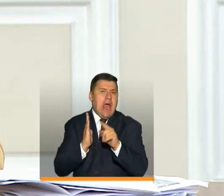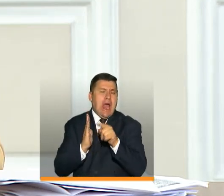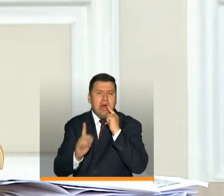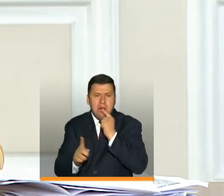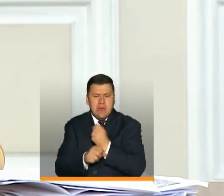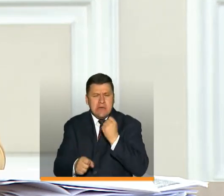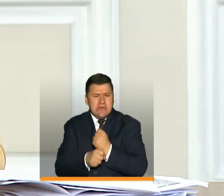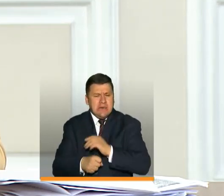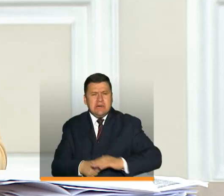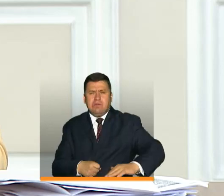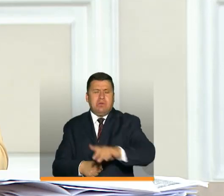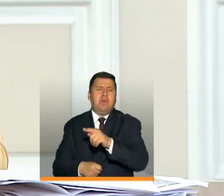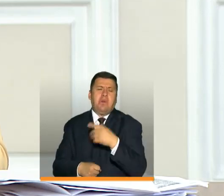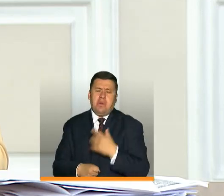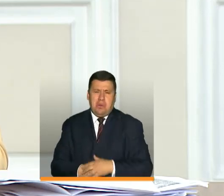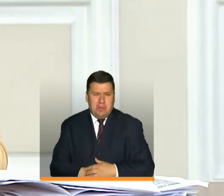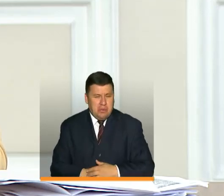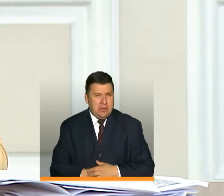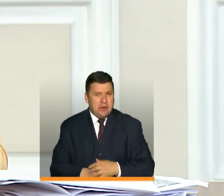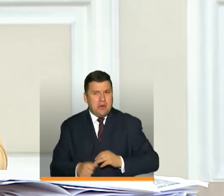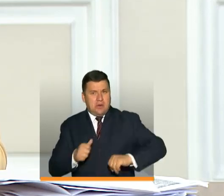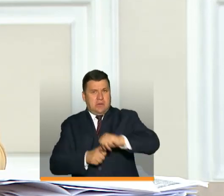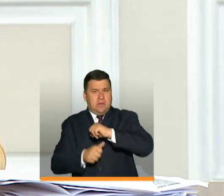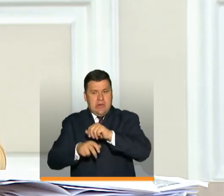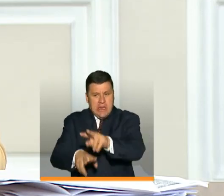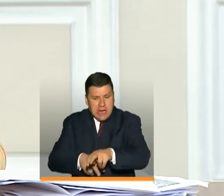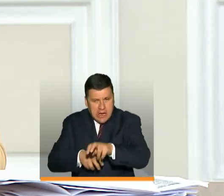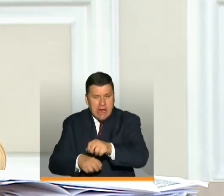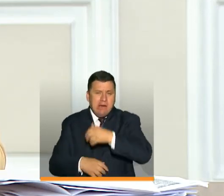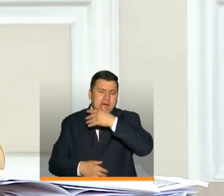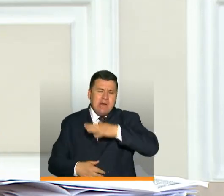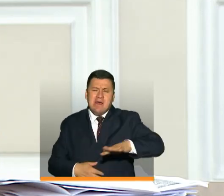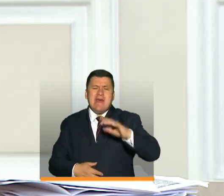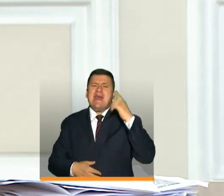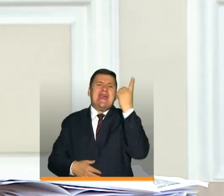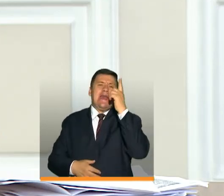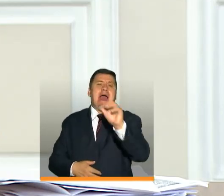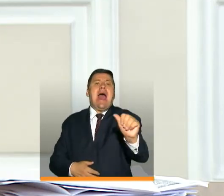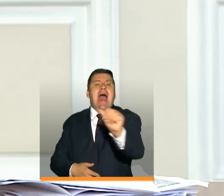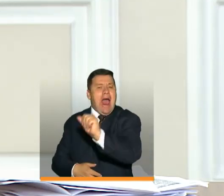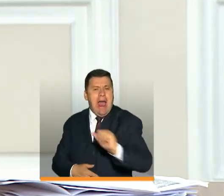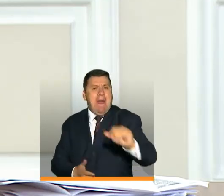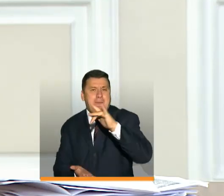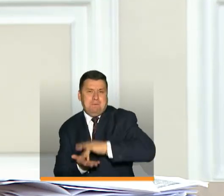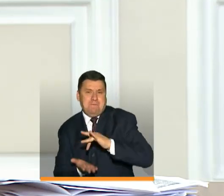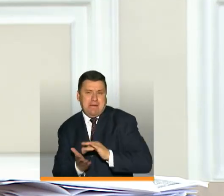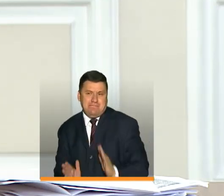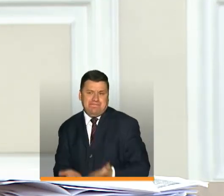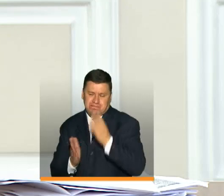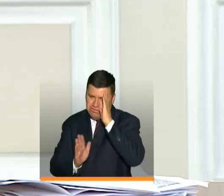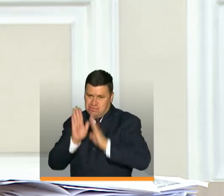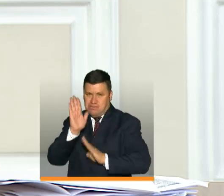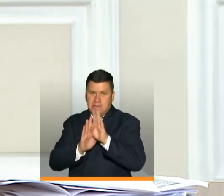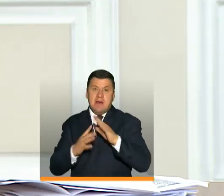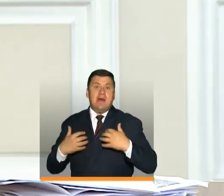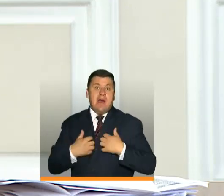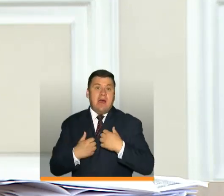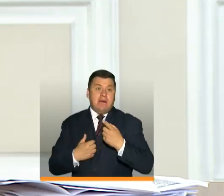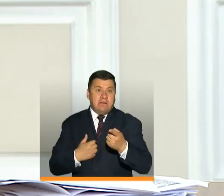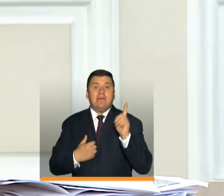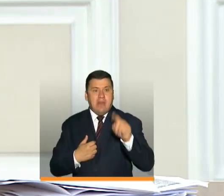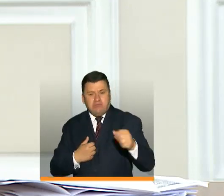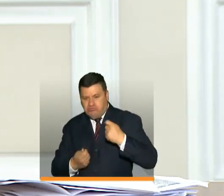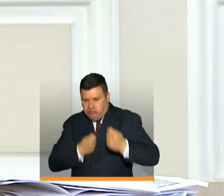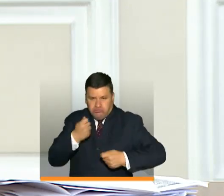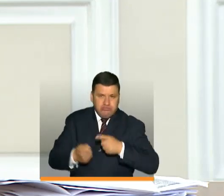con todos los sectores de la producción agrícola, rural en general, porque también está la proteína animal, y estas